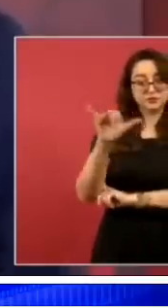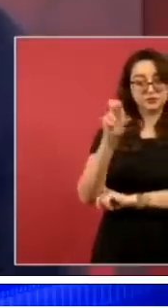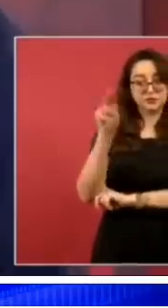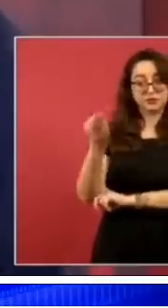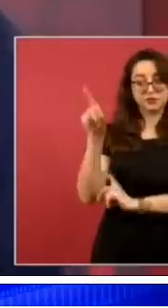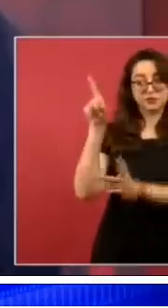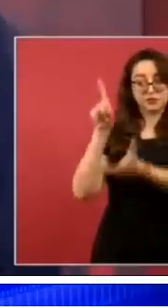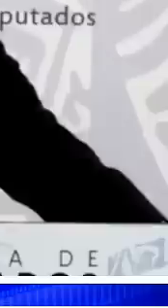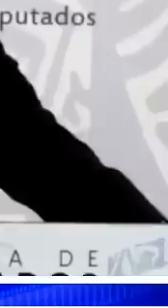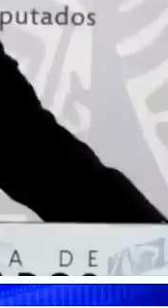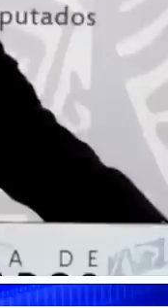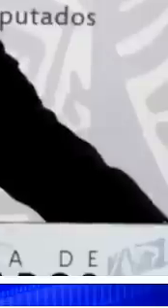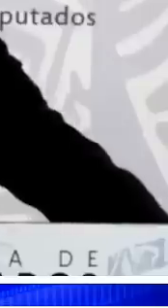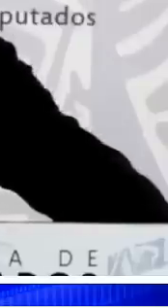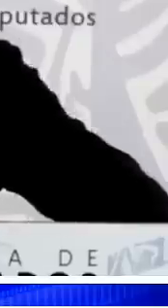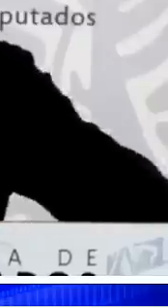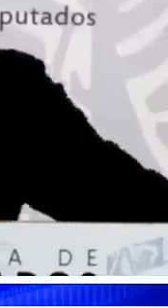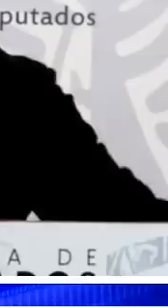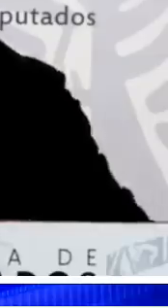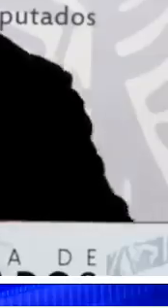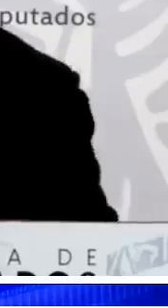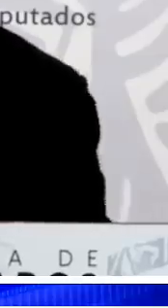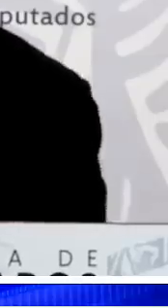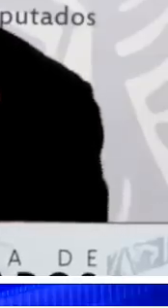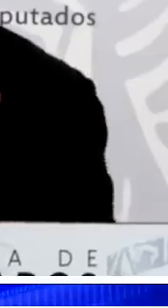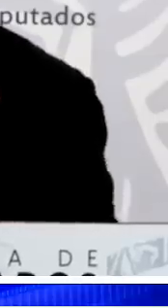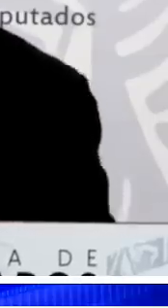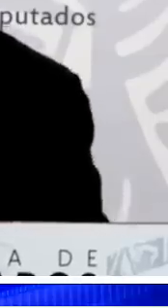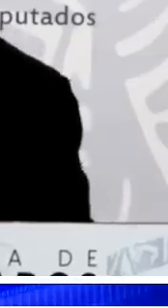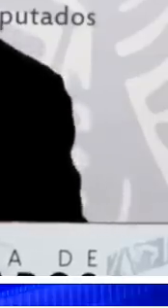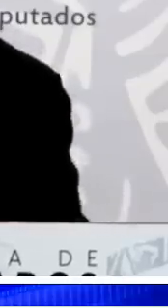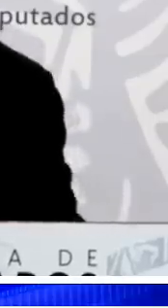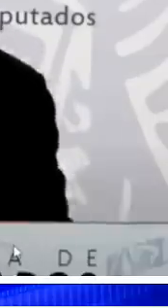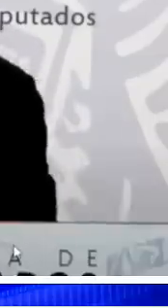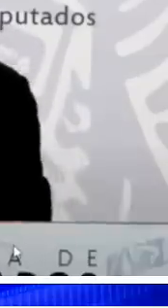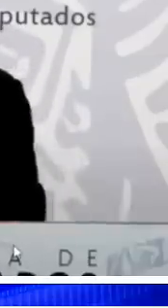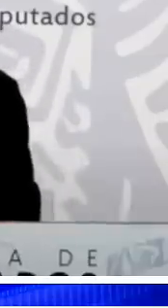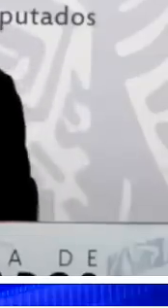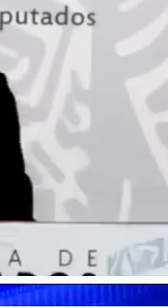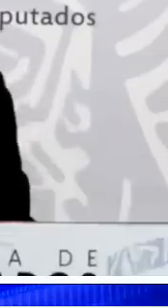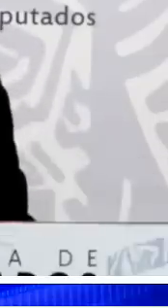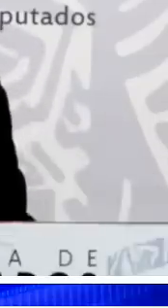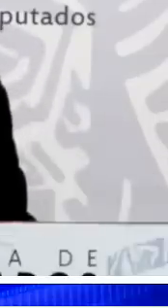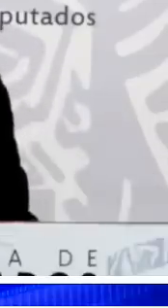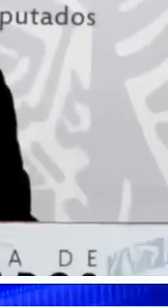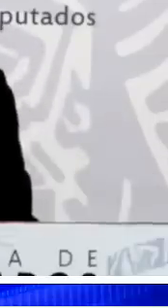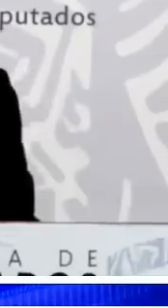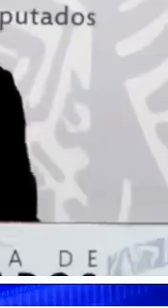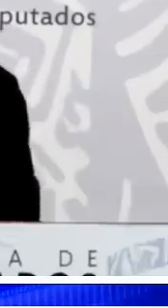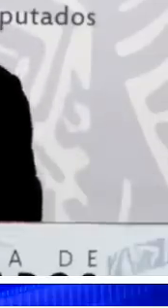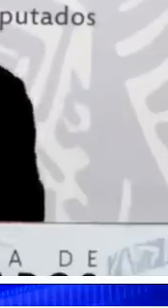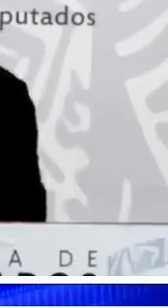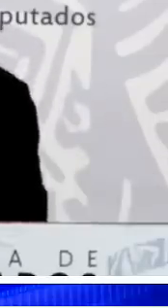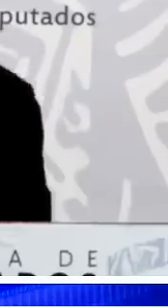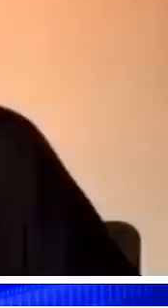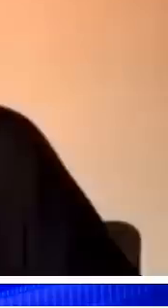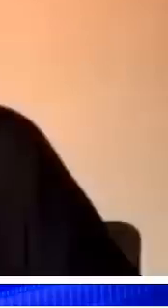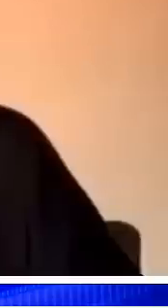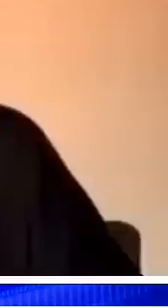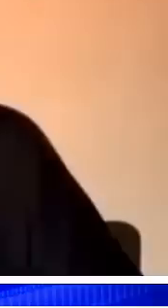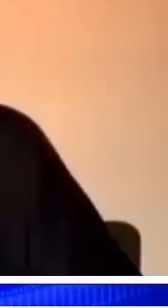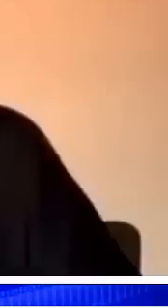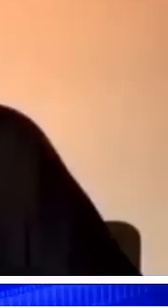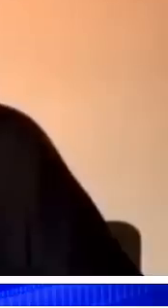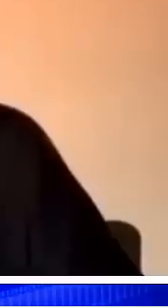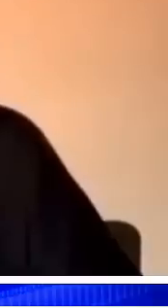que no quieres tocar a los ministros bueno Vámonos por el dinero ese es un buen Punto de partida y este es el reto que le